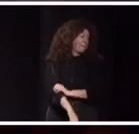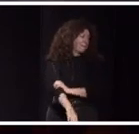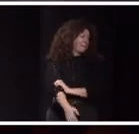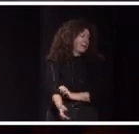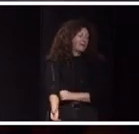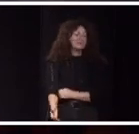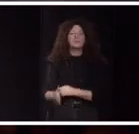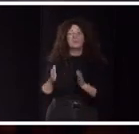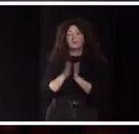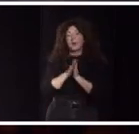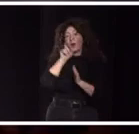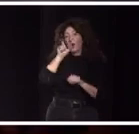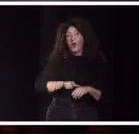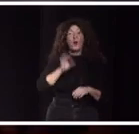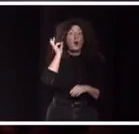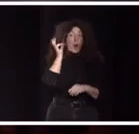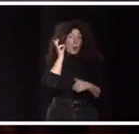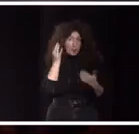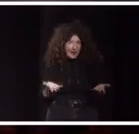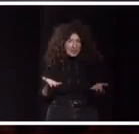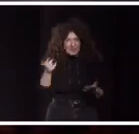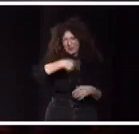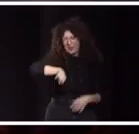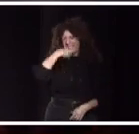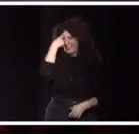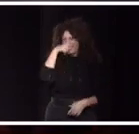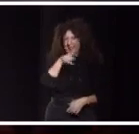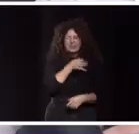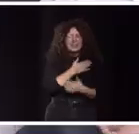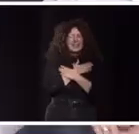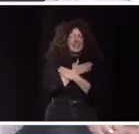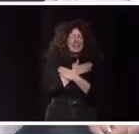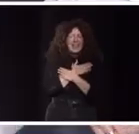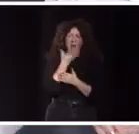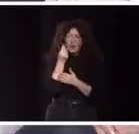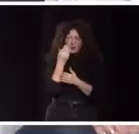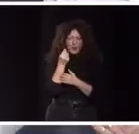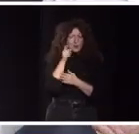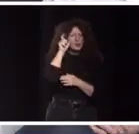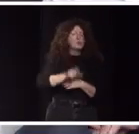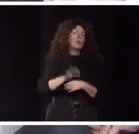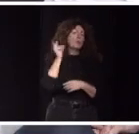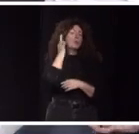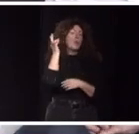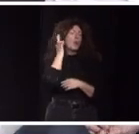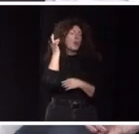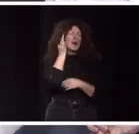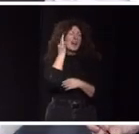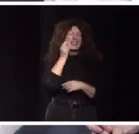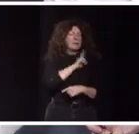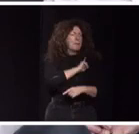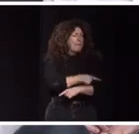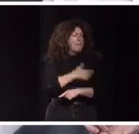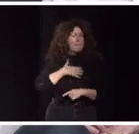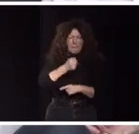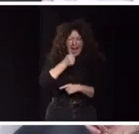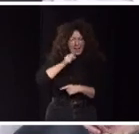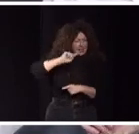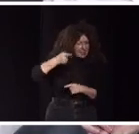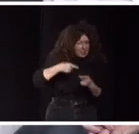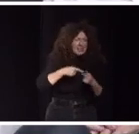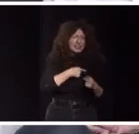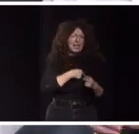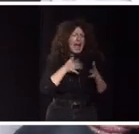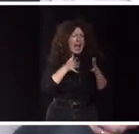Una compañera que ya lo sabéis muy bien, a la que quiero mucho, que es una de las mujeres más valientes, más